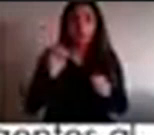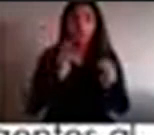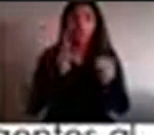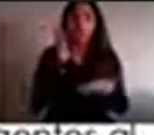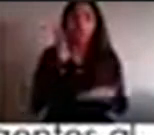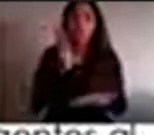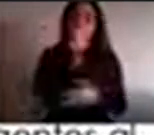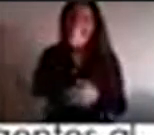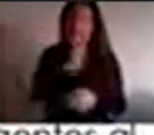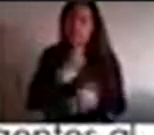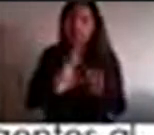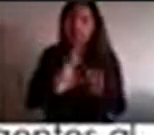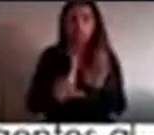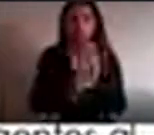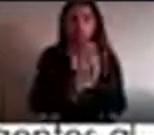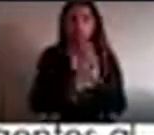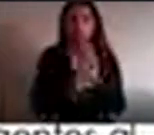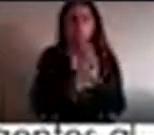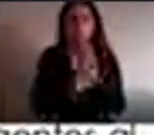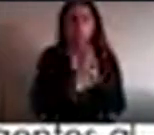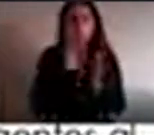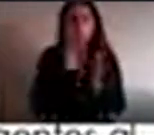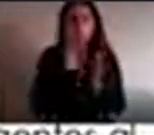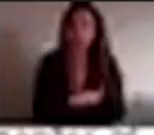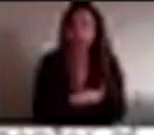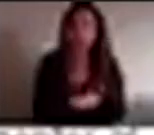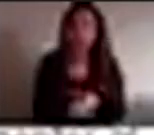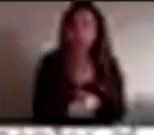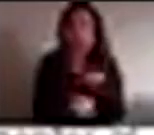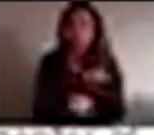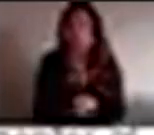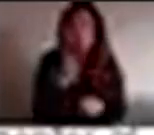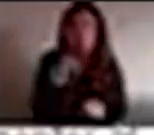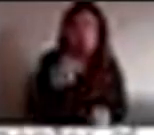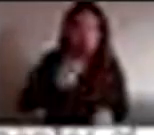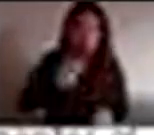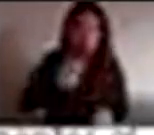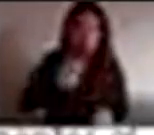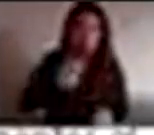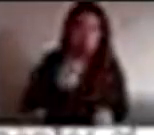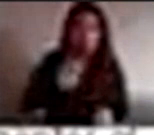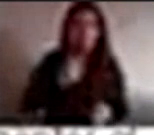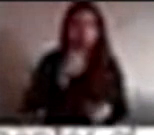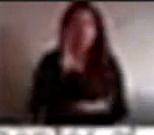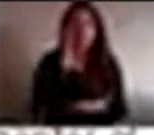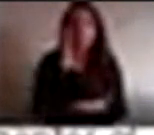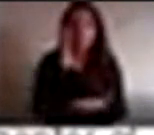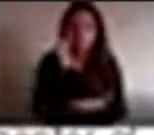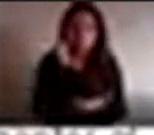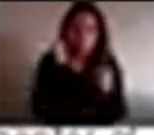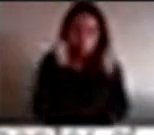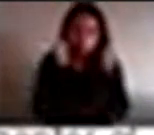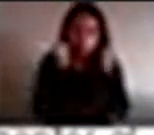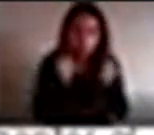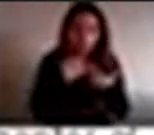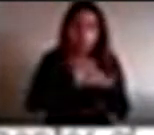mismas exponiéndose a las sanciones que contempla el Código del Trabajo en caso de incumplimiento. Y otra buena noticia que tenemos es que el tipo